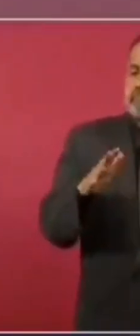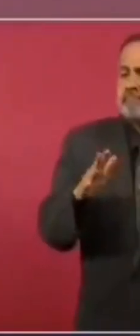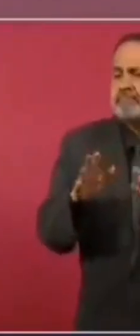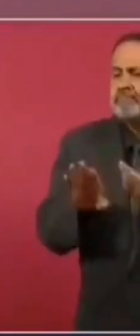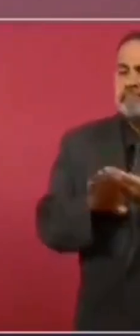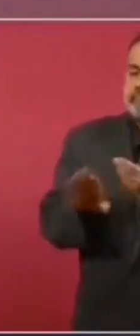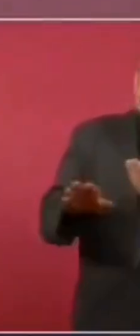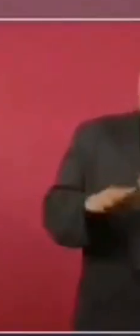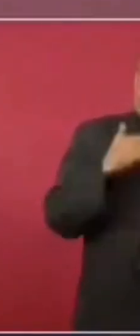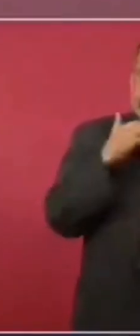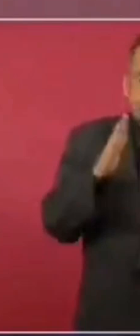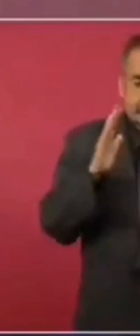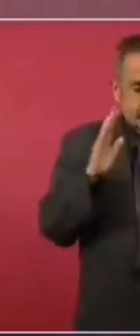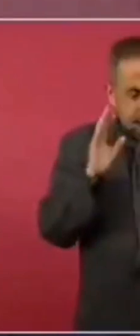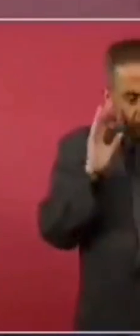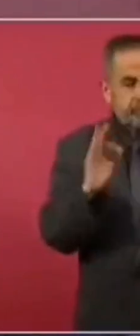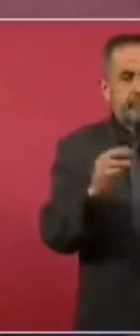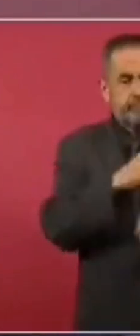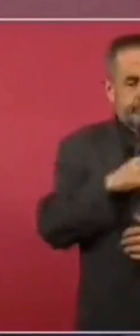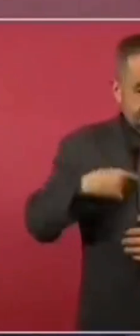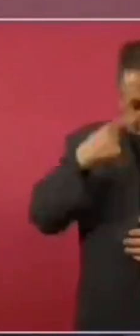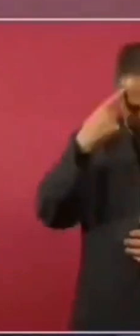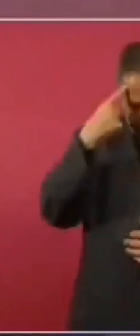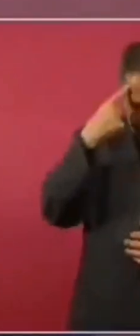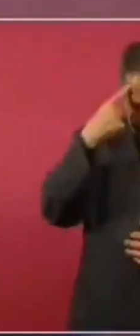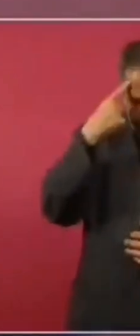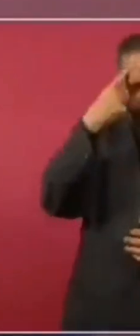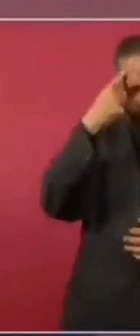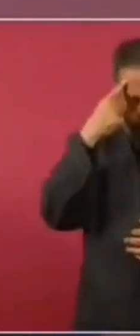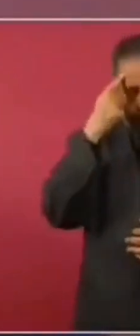piense a la hora de votar,